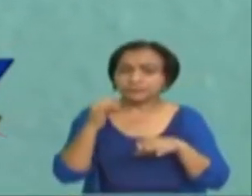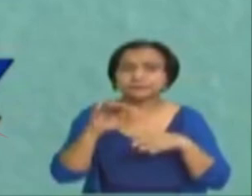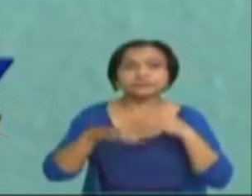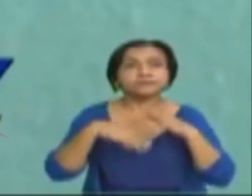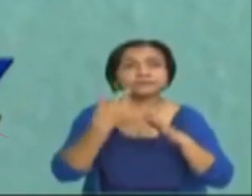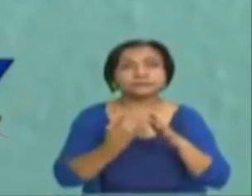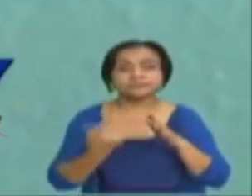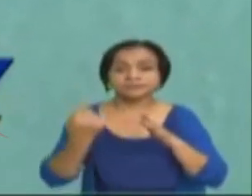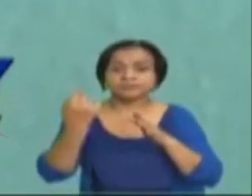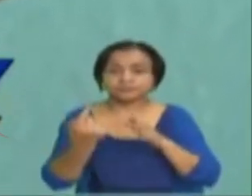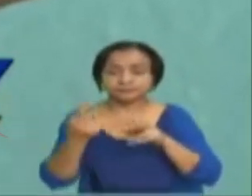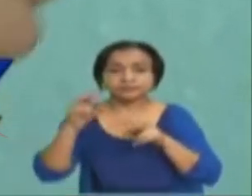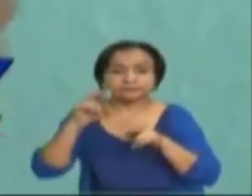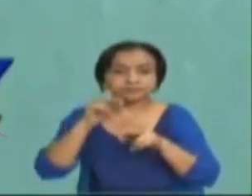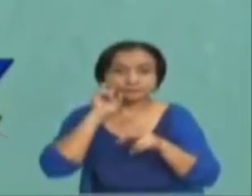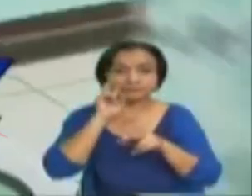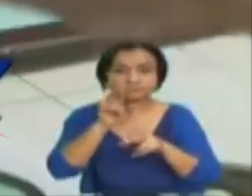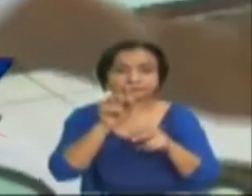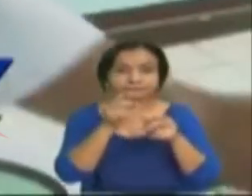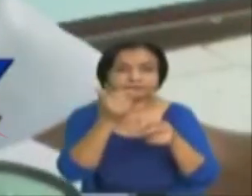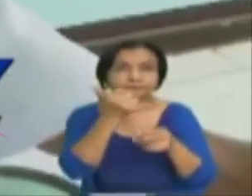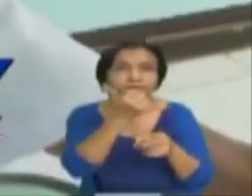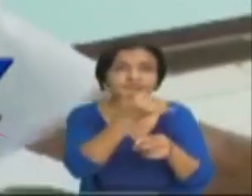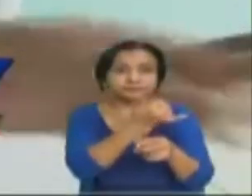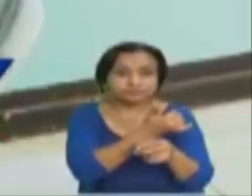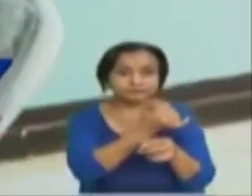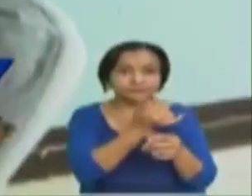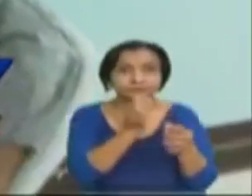¿Cuánto sentimos? Para Noticias 12, Gabriela Solórzano.